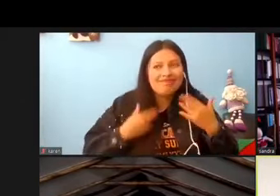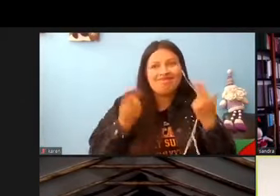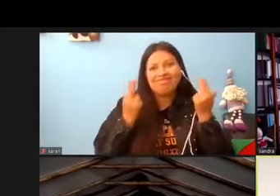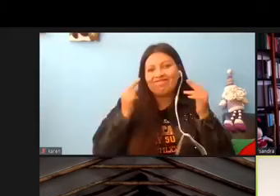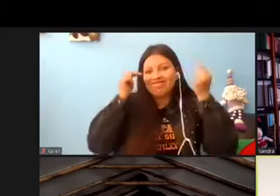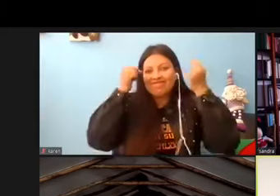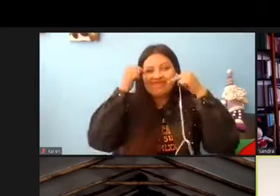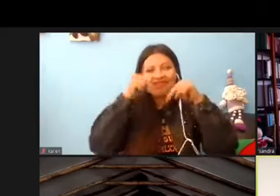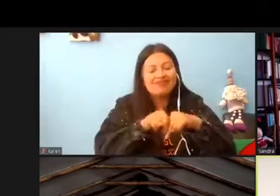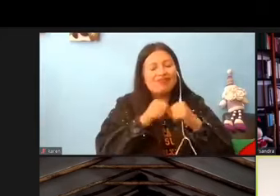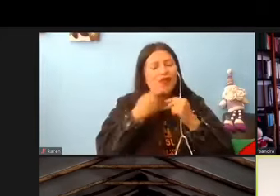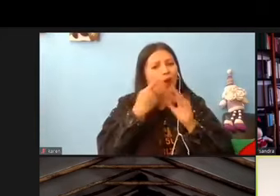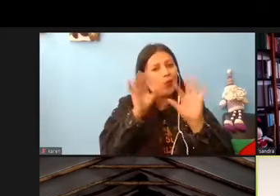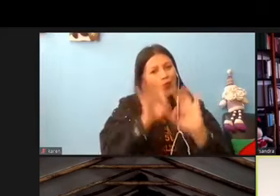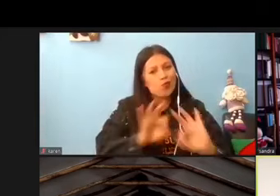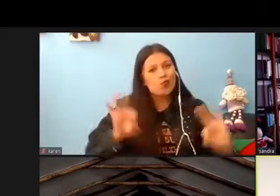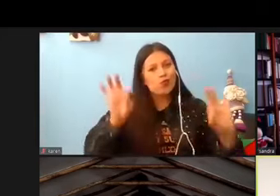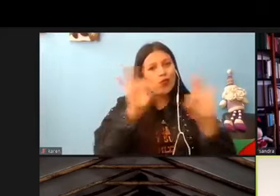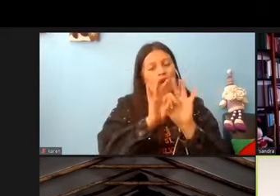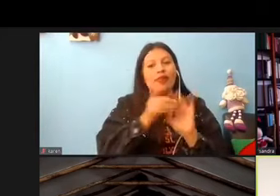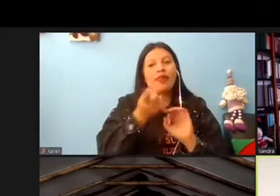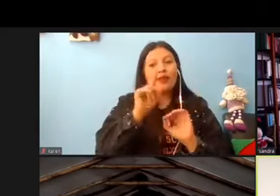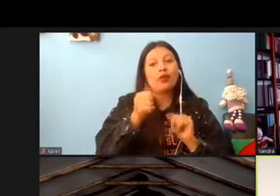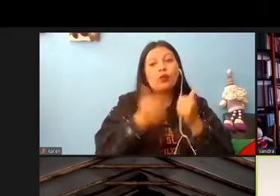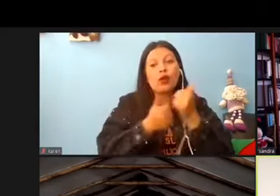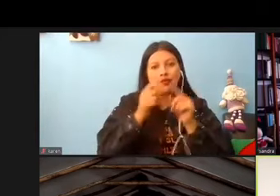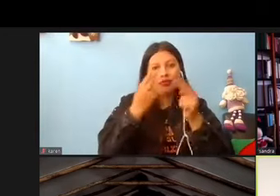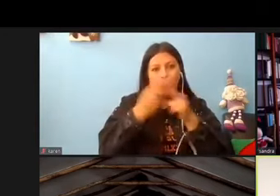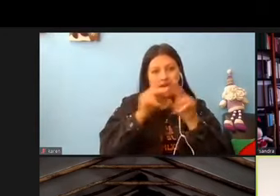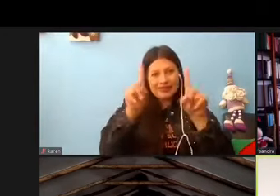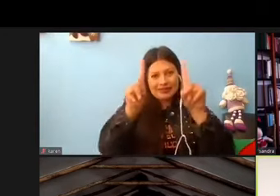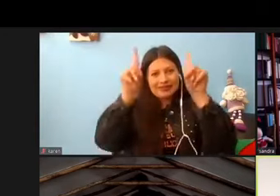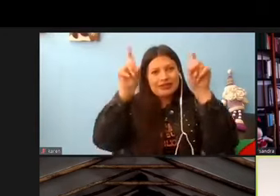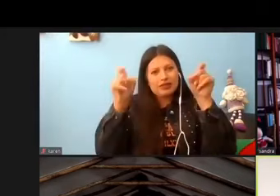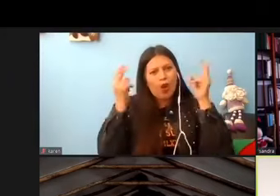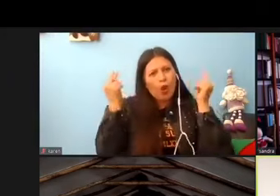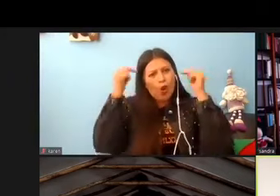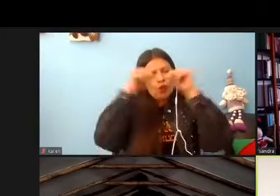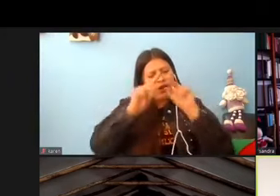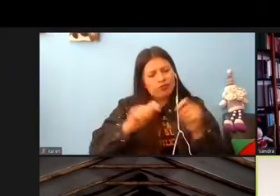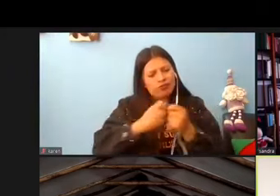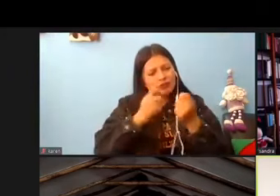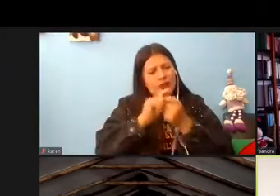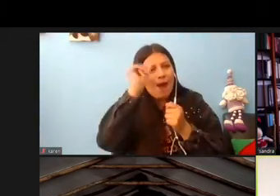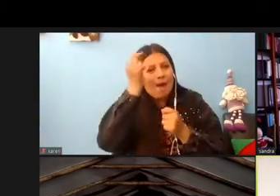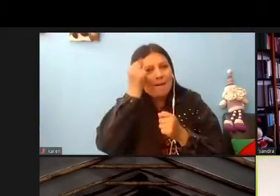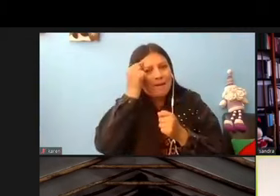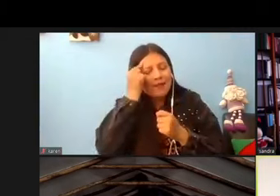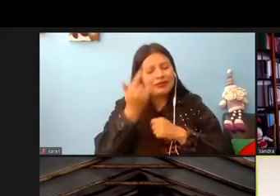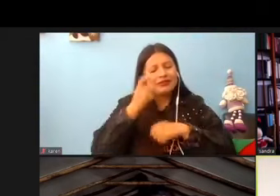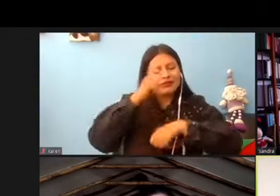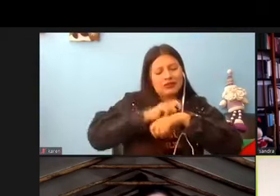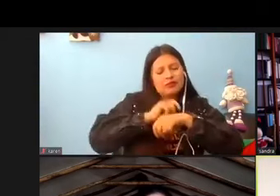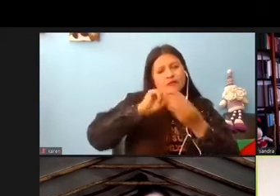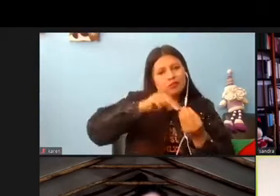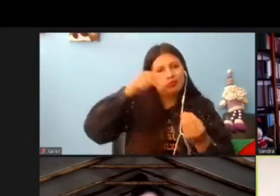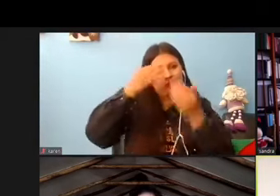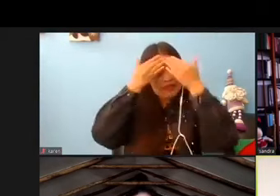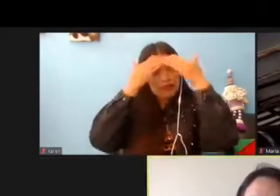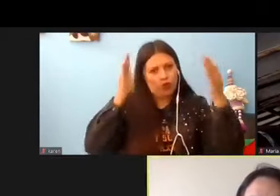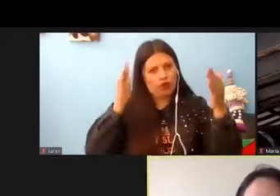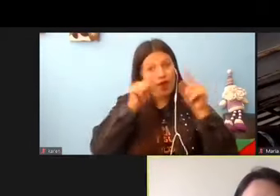sido clave a propósito del título mismo del encuentro, de tejer memorias en tiempos de crisis